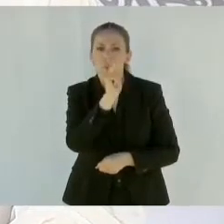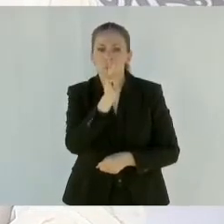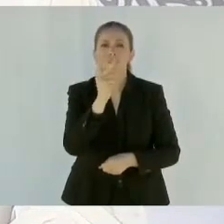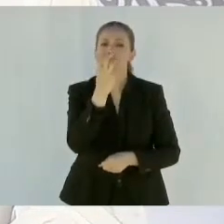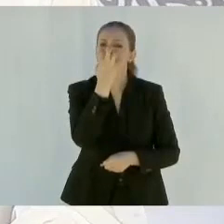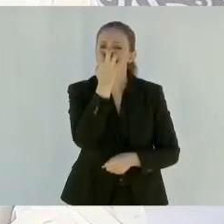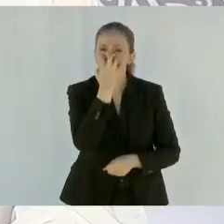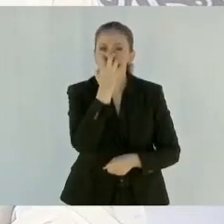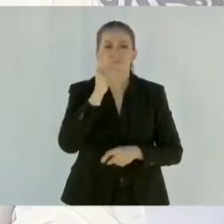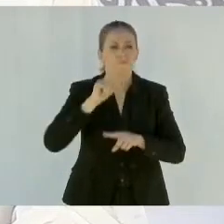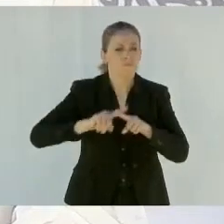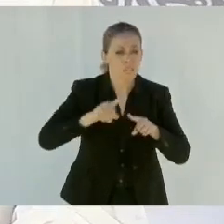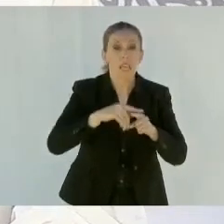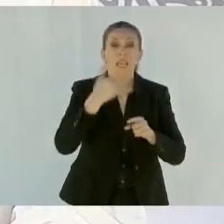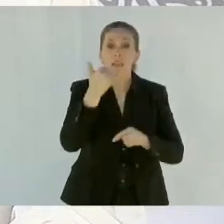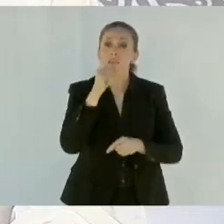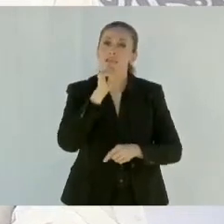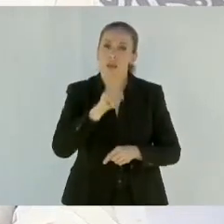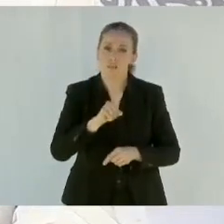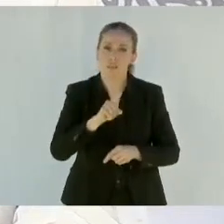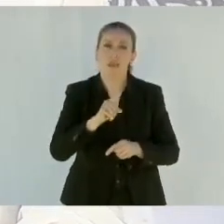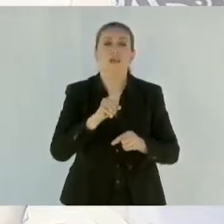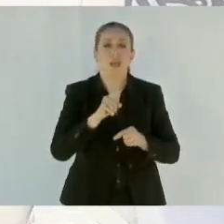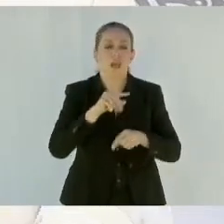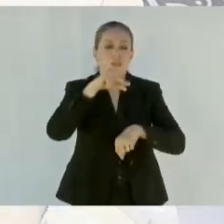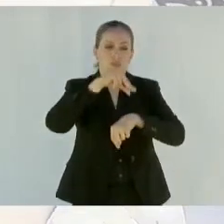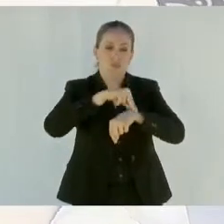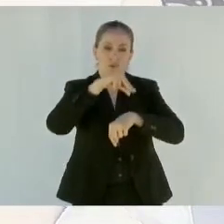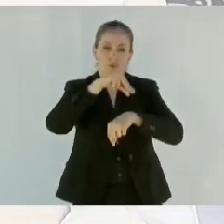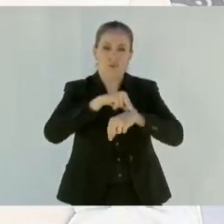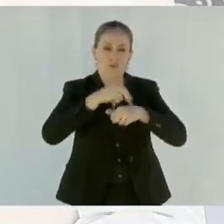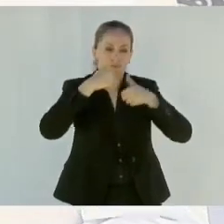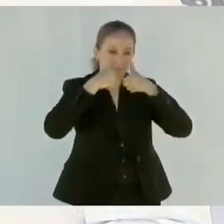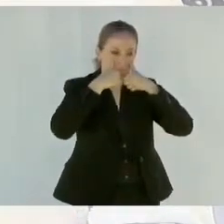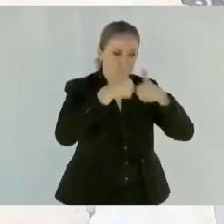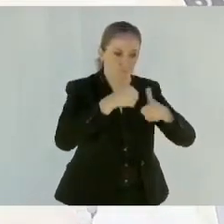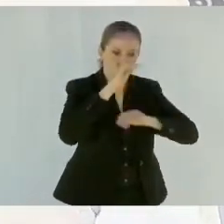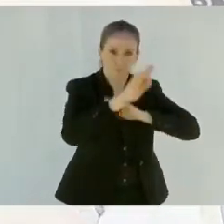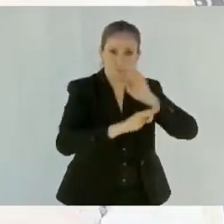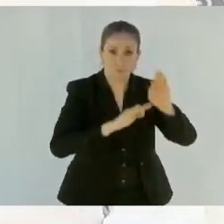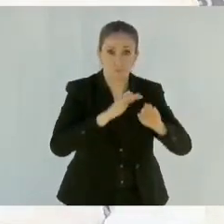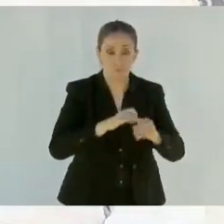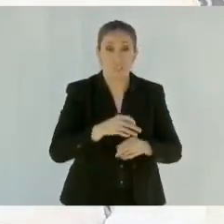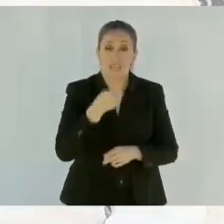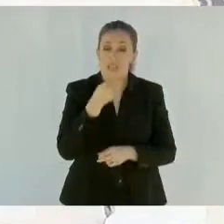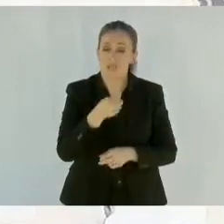Esto ha sido pues una prioridad,